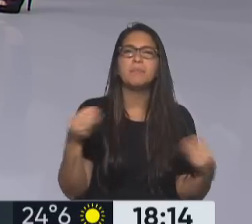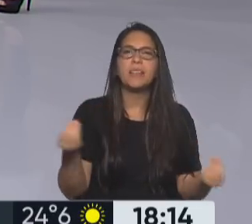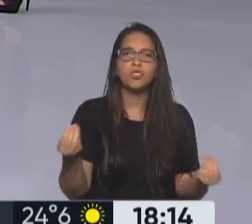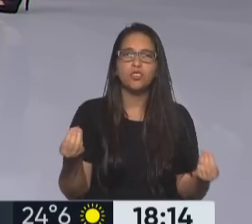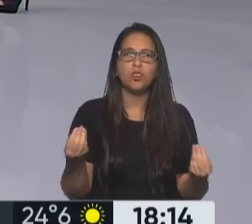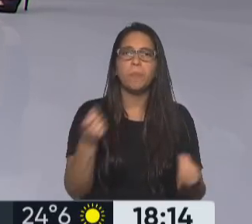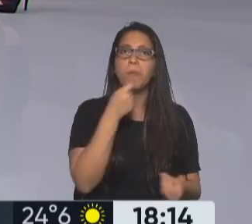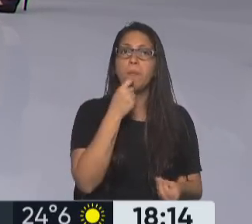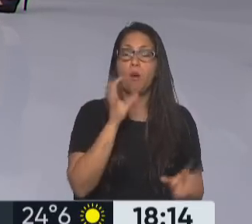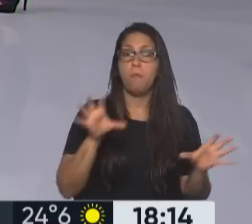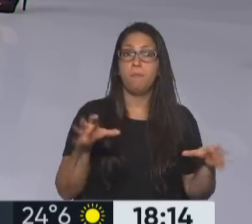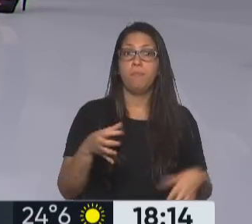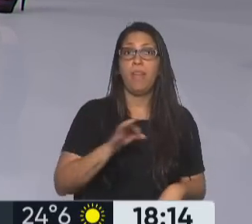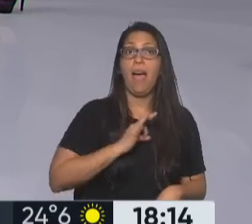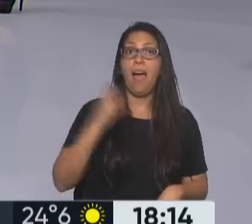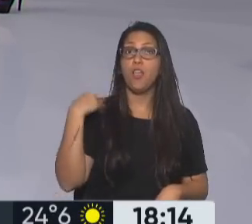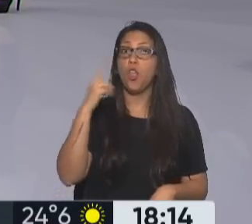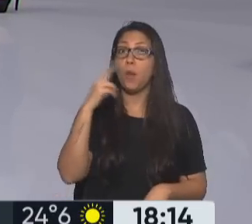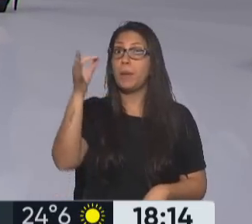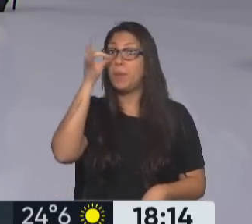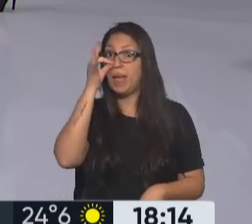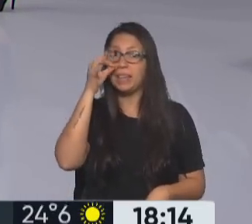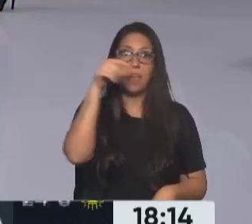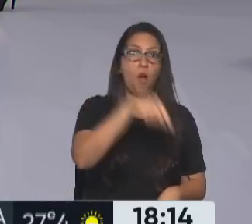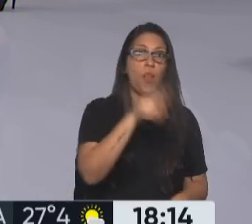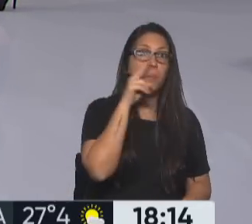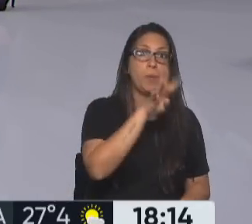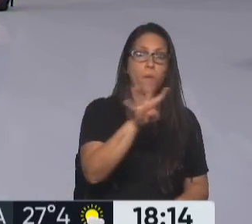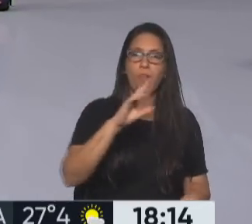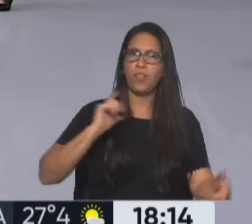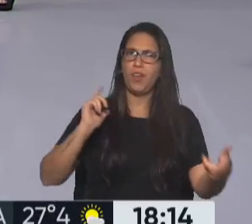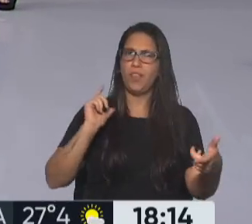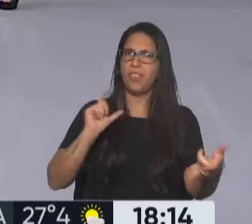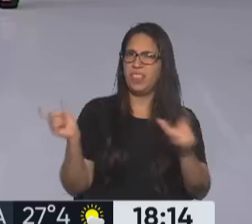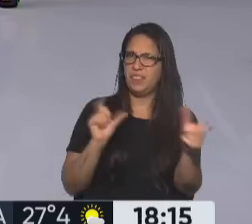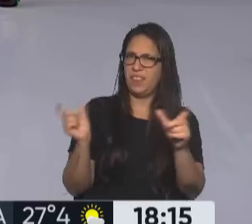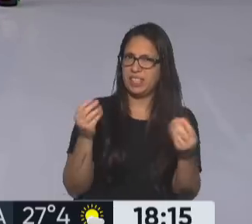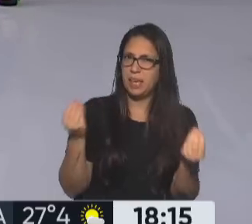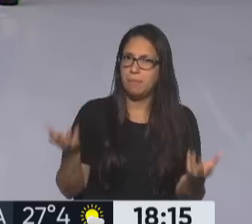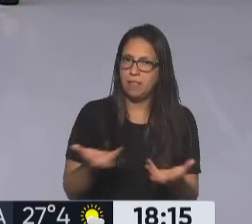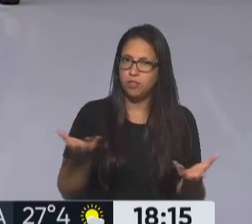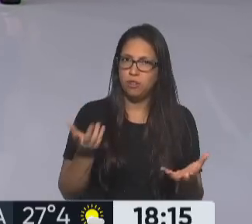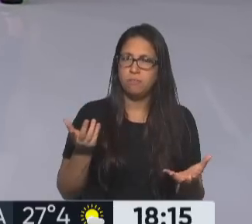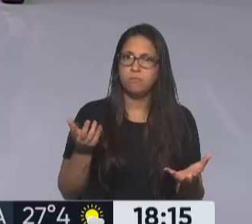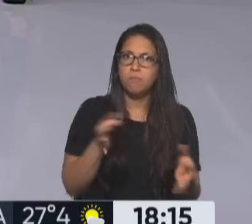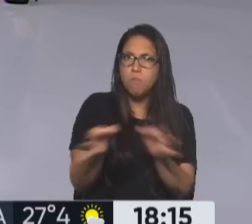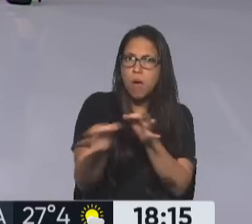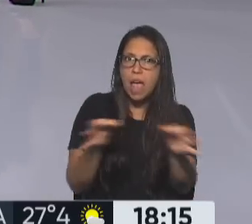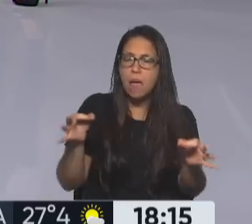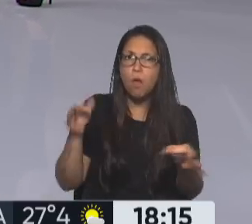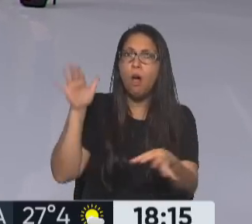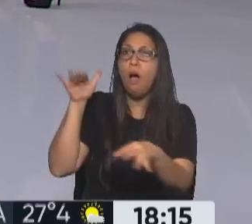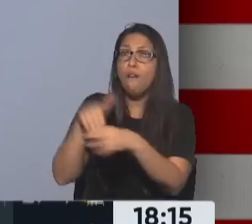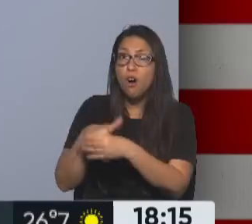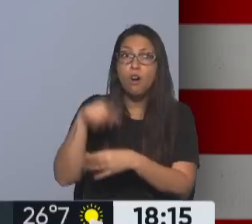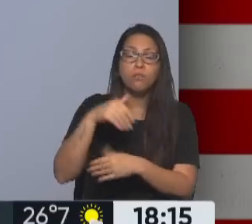oscilación entre los partidos 2020 a esta elección 2024. Bueno, aquí está justamente estos cambios que nosotros estamos advirtiendo,